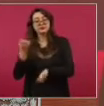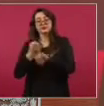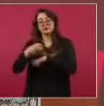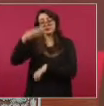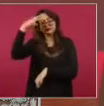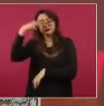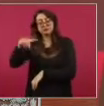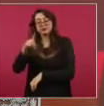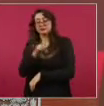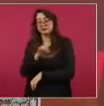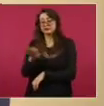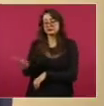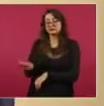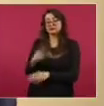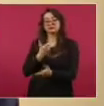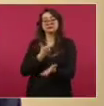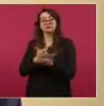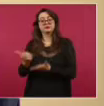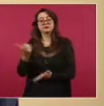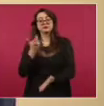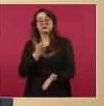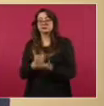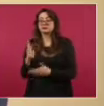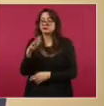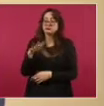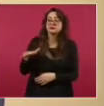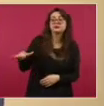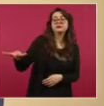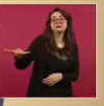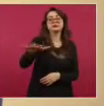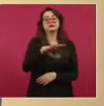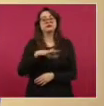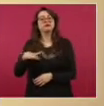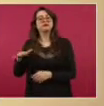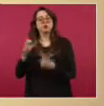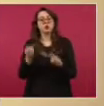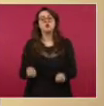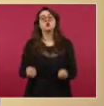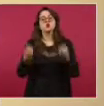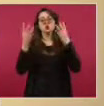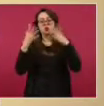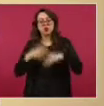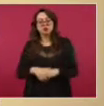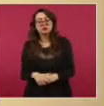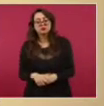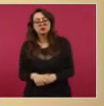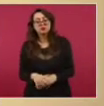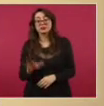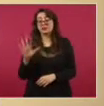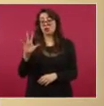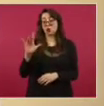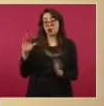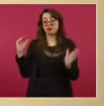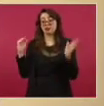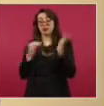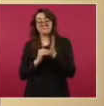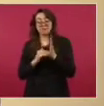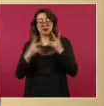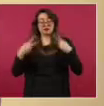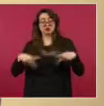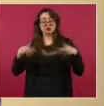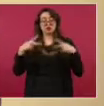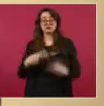Distrito Federal, cerca de 50,000 operarios de la industria textil recibían solo